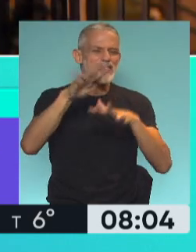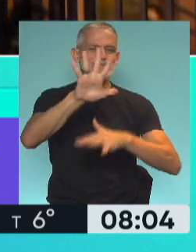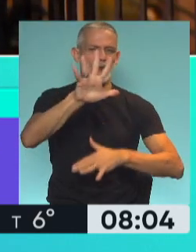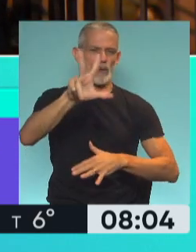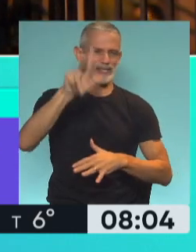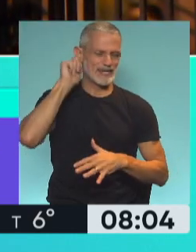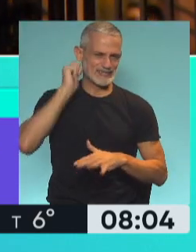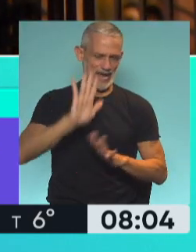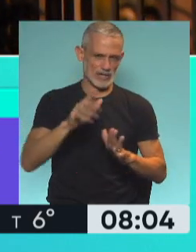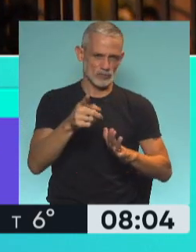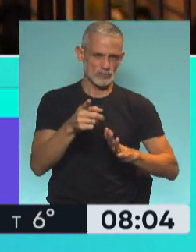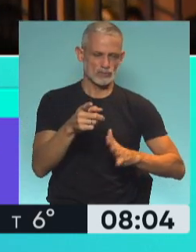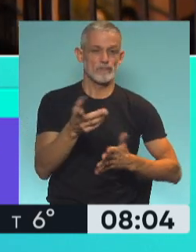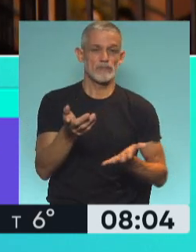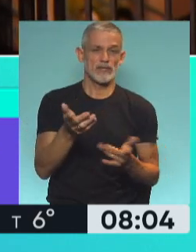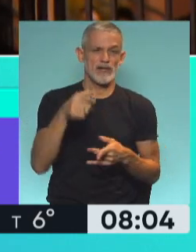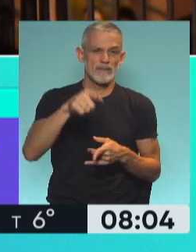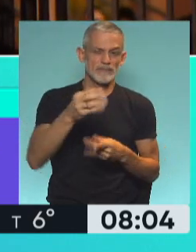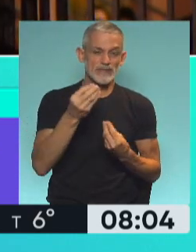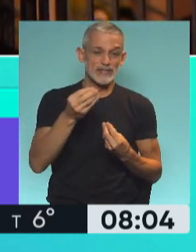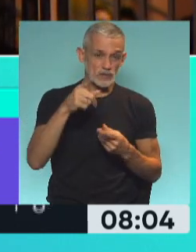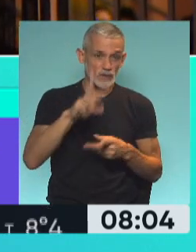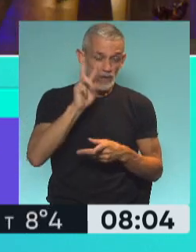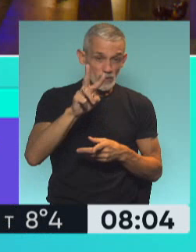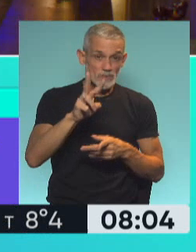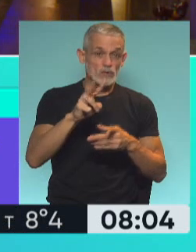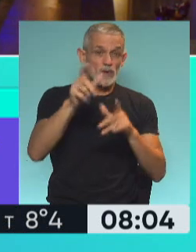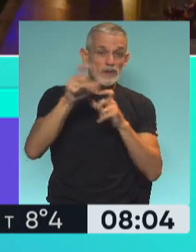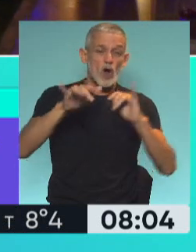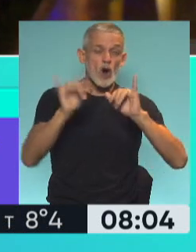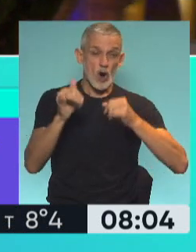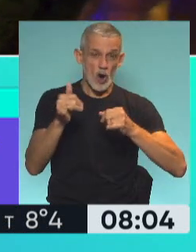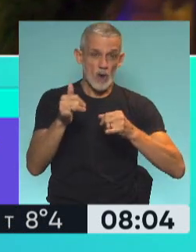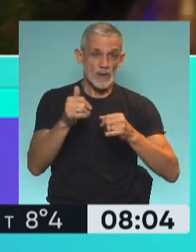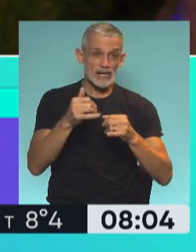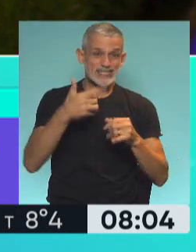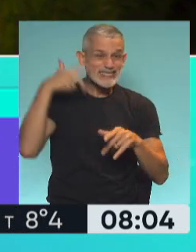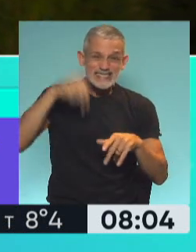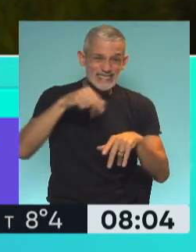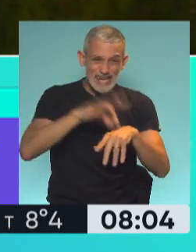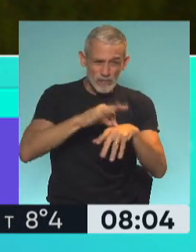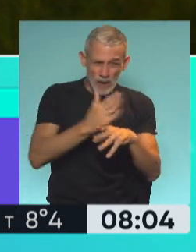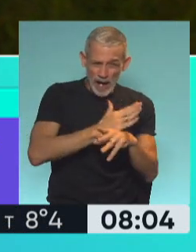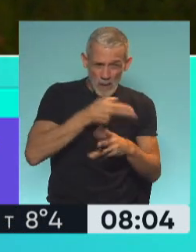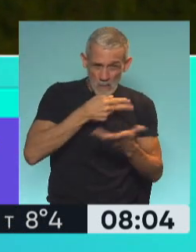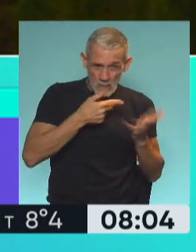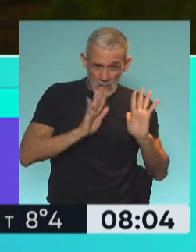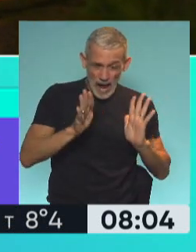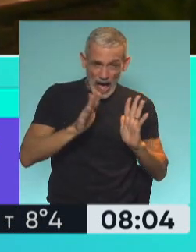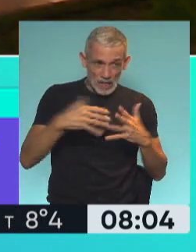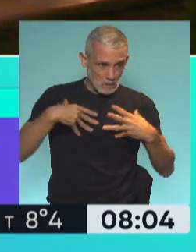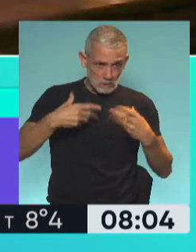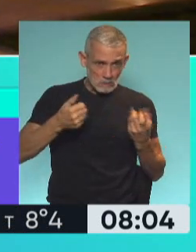lo que nosotros vemos cotidianamente son pacientes jóvenes, incluso sin enfermedades previas. Y en este sentido